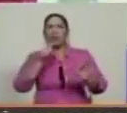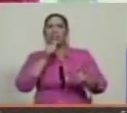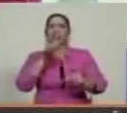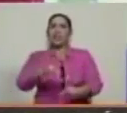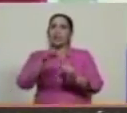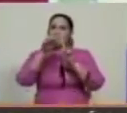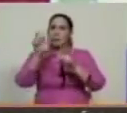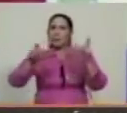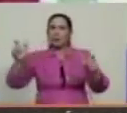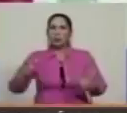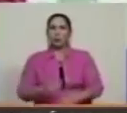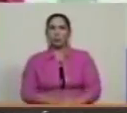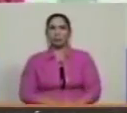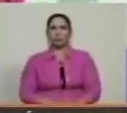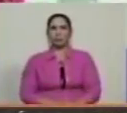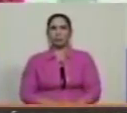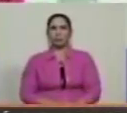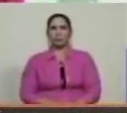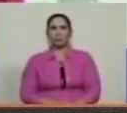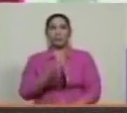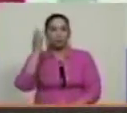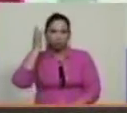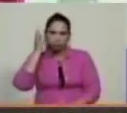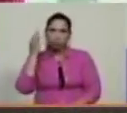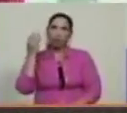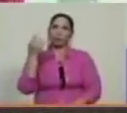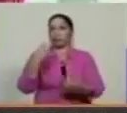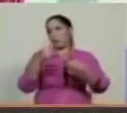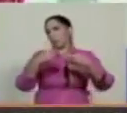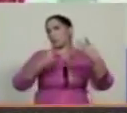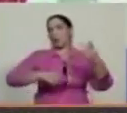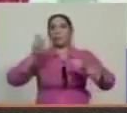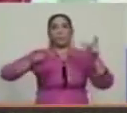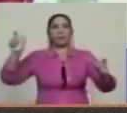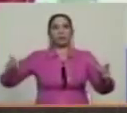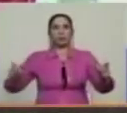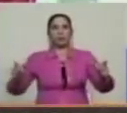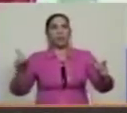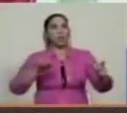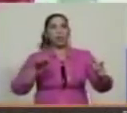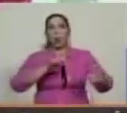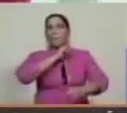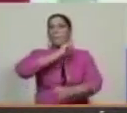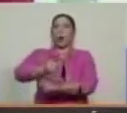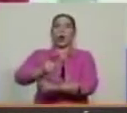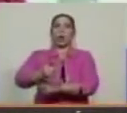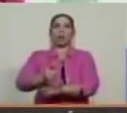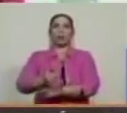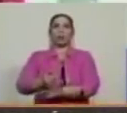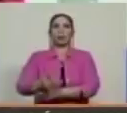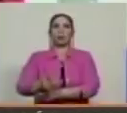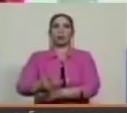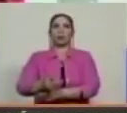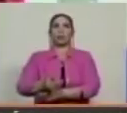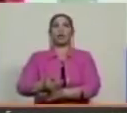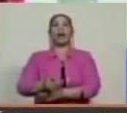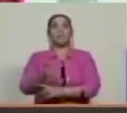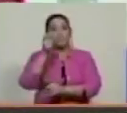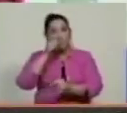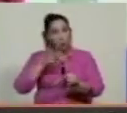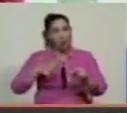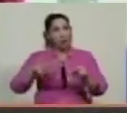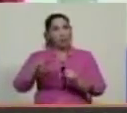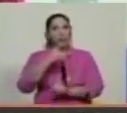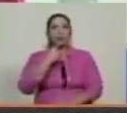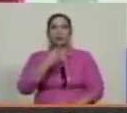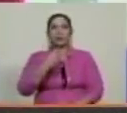gente? A Margarita, a Carmen, a María. No se está imponiendo. Lo está el pueblo. Está